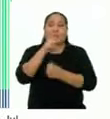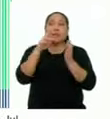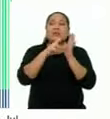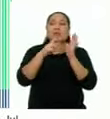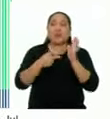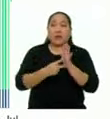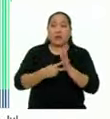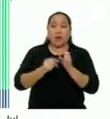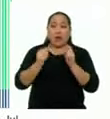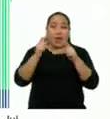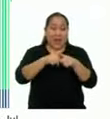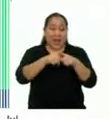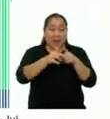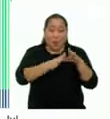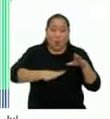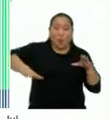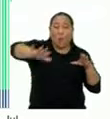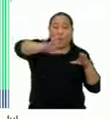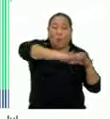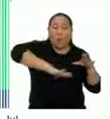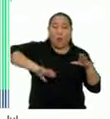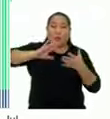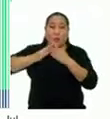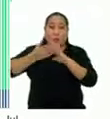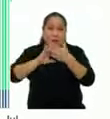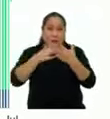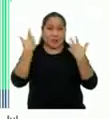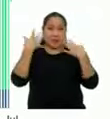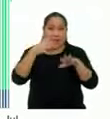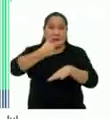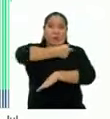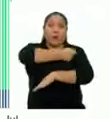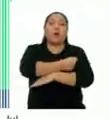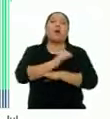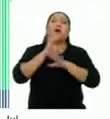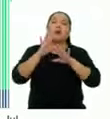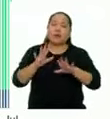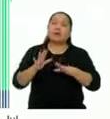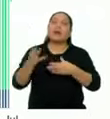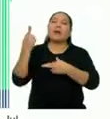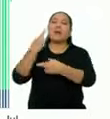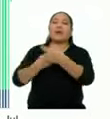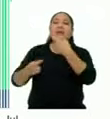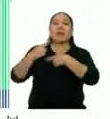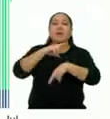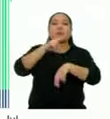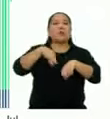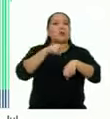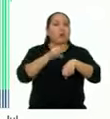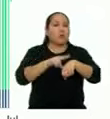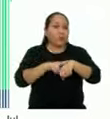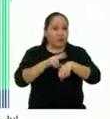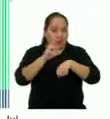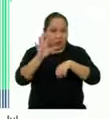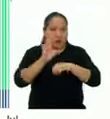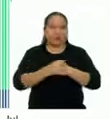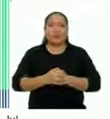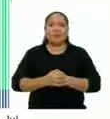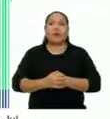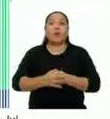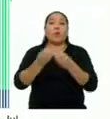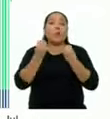cuando una gran parte de la población esté vacunada, podremos volver a la normalidad de alguna manera.